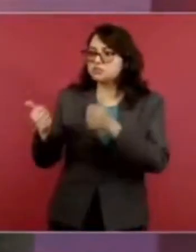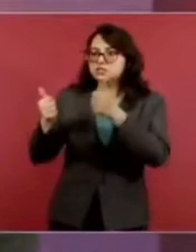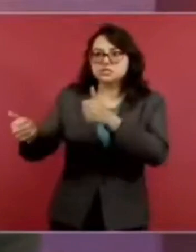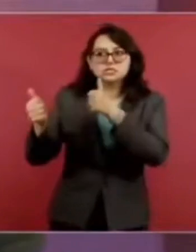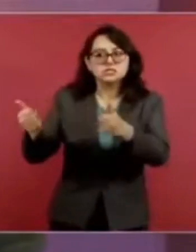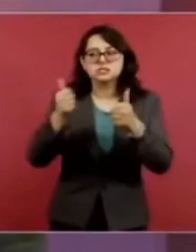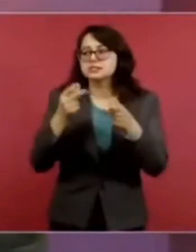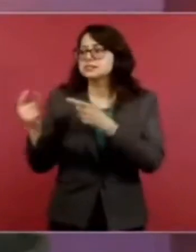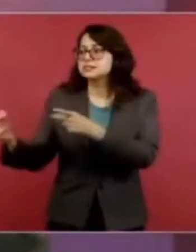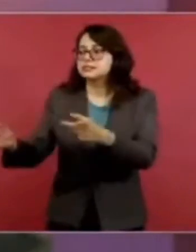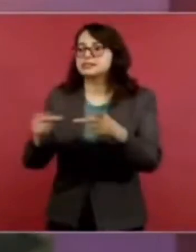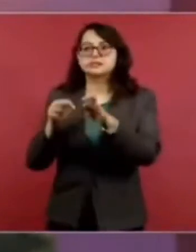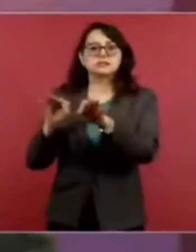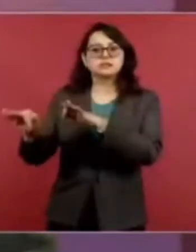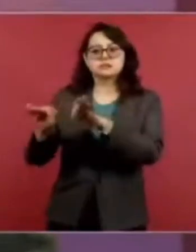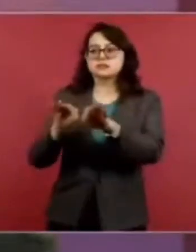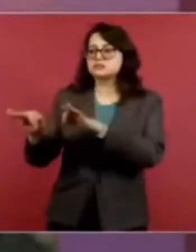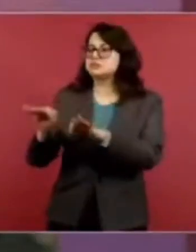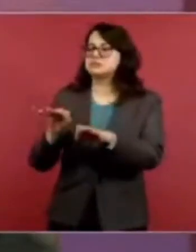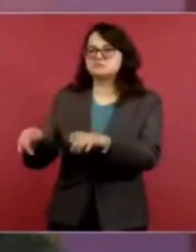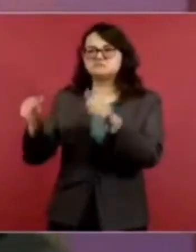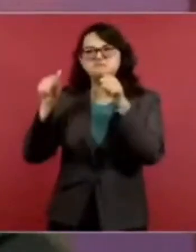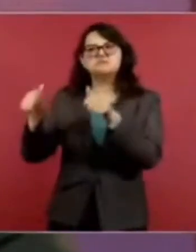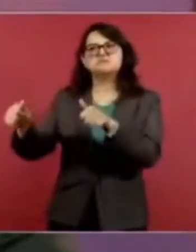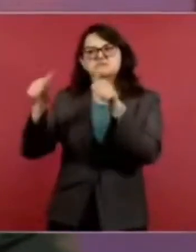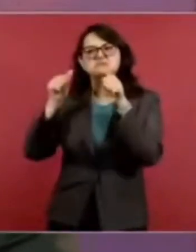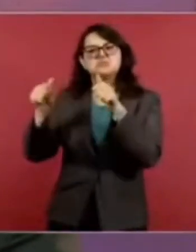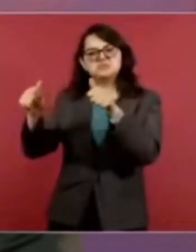Y no se despegó.